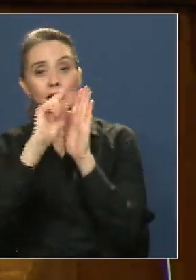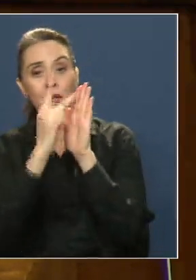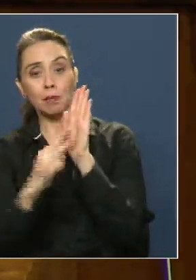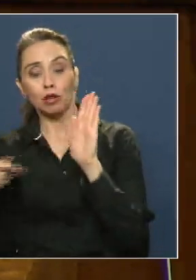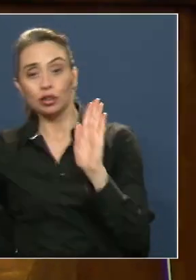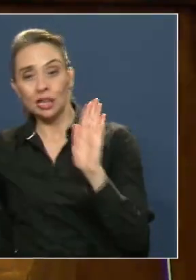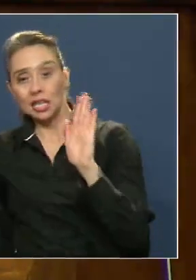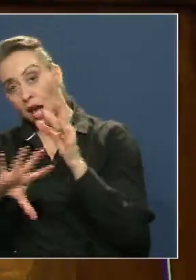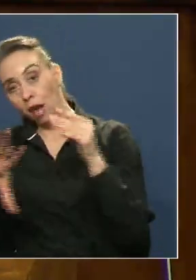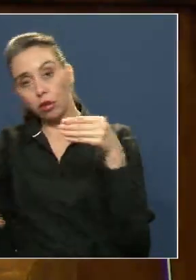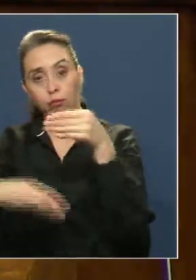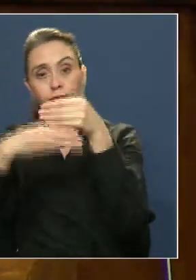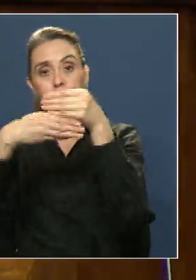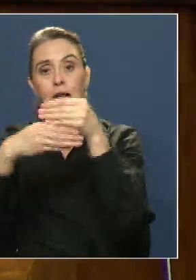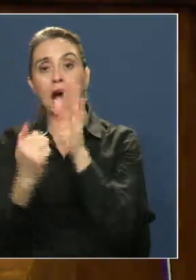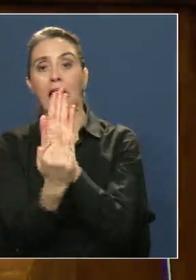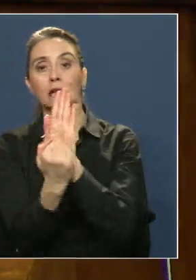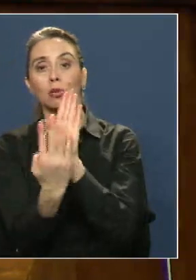que incorpora